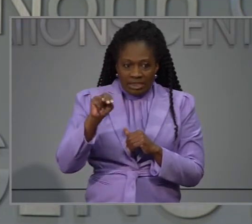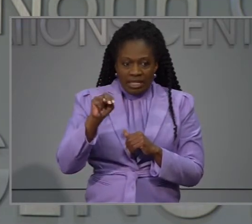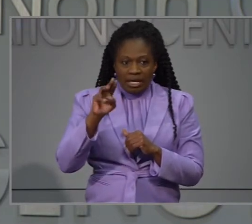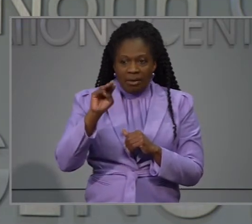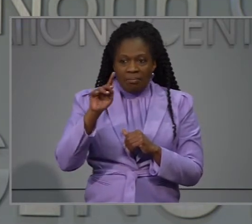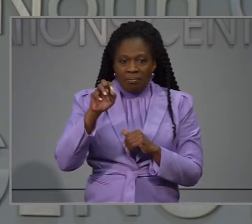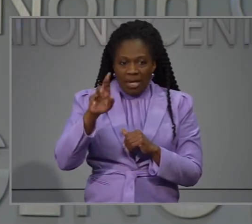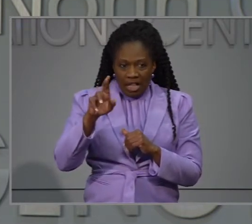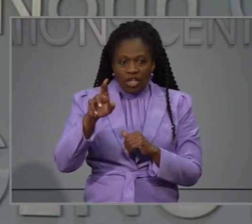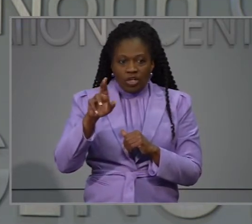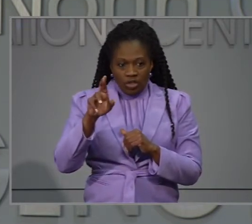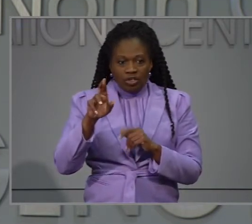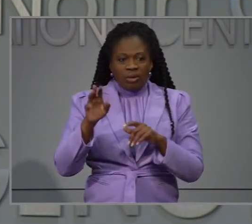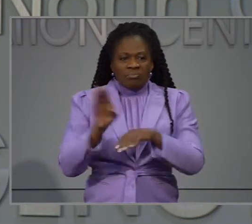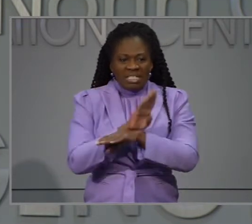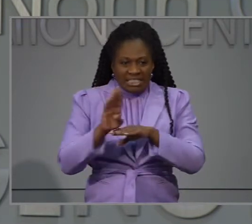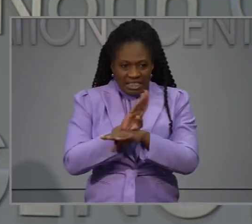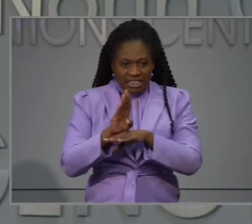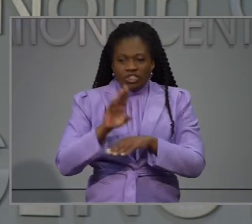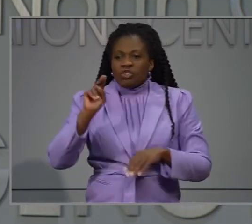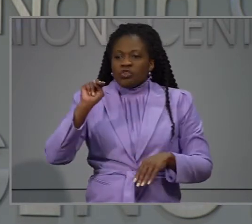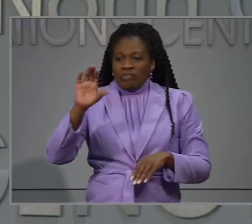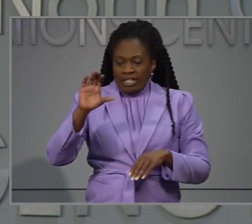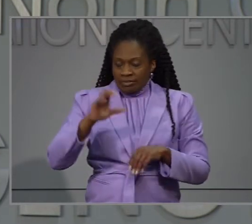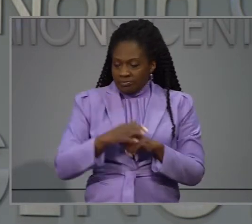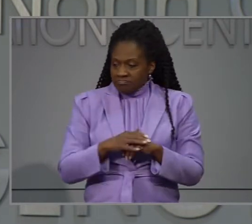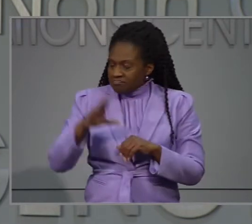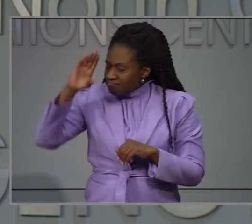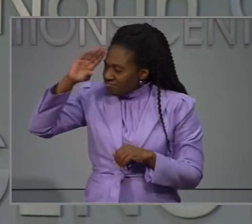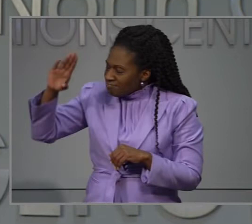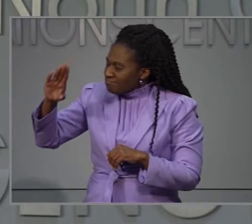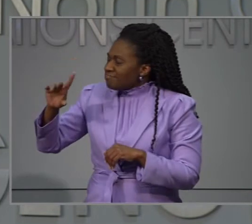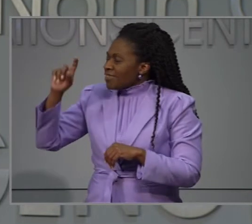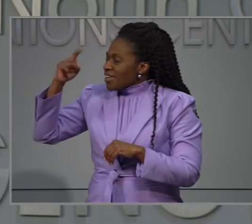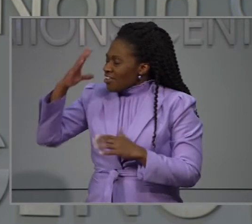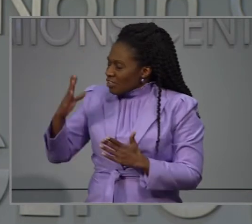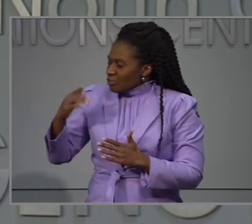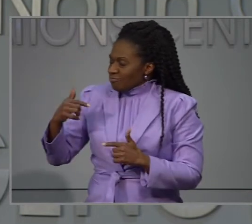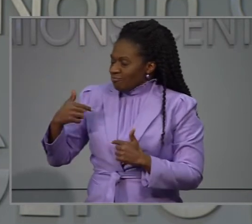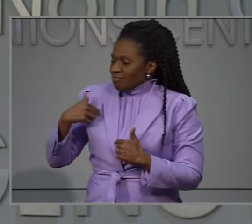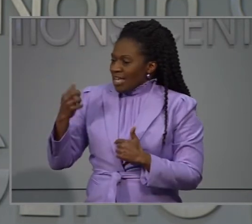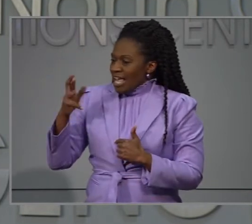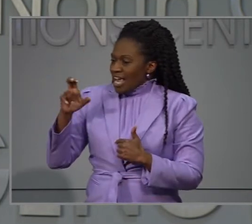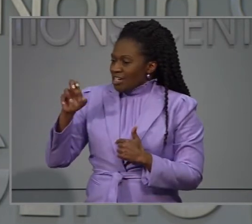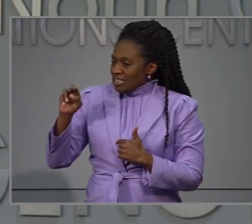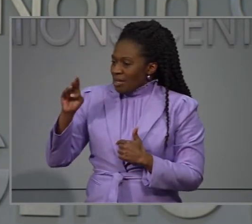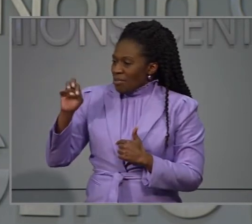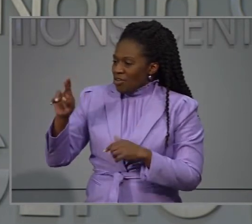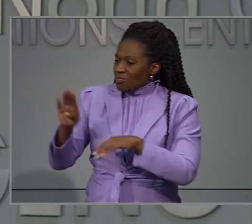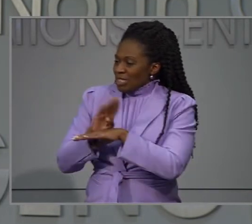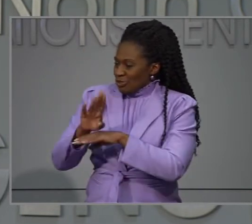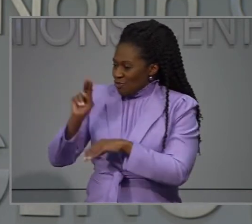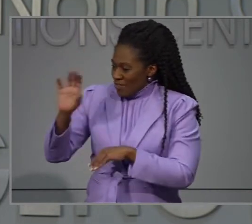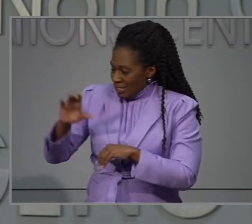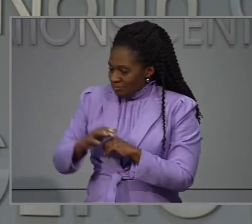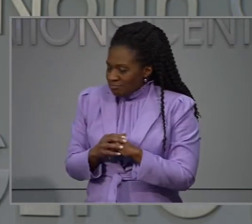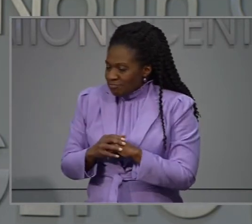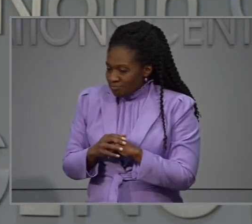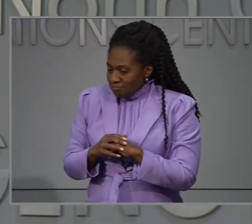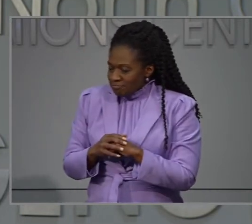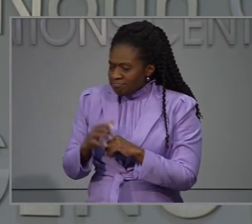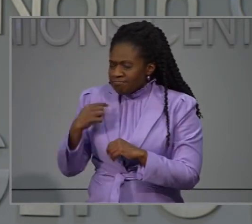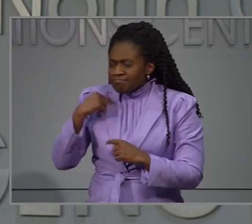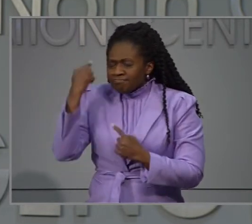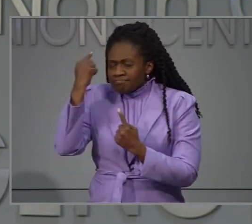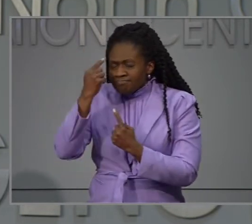gerson mailer business north caroline hola gobernador cooper habla señor menores de business north